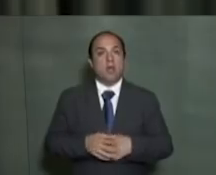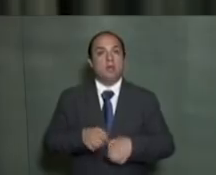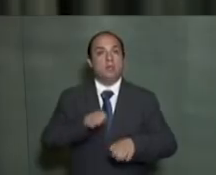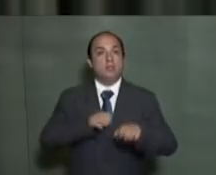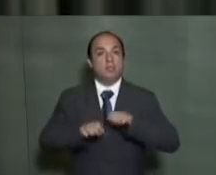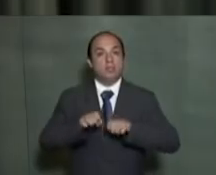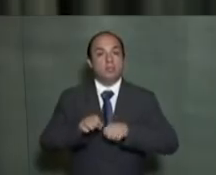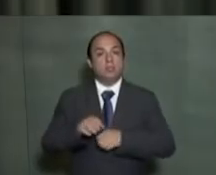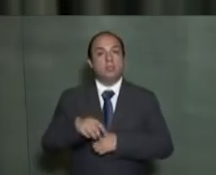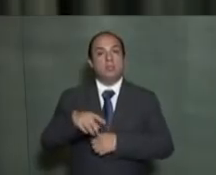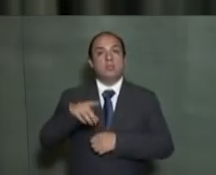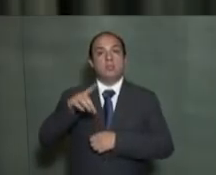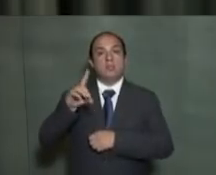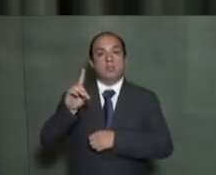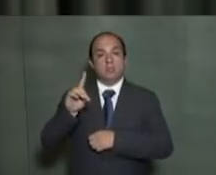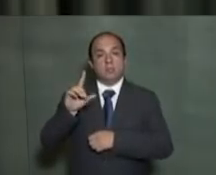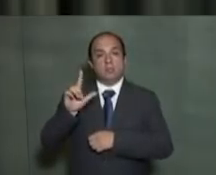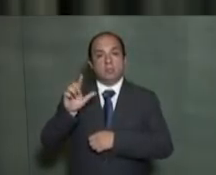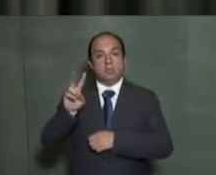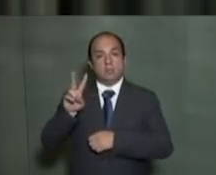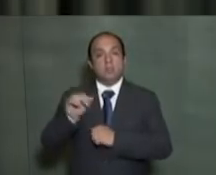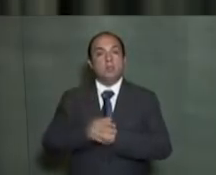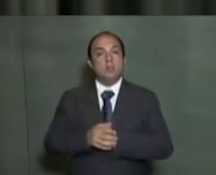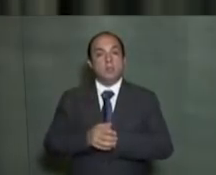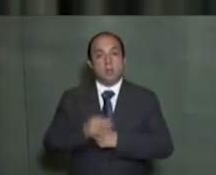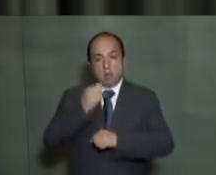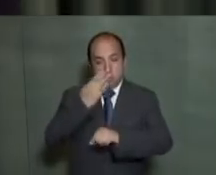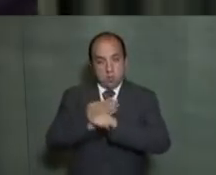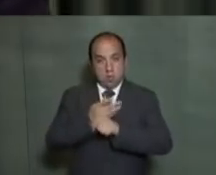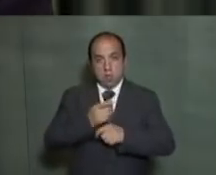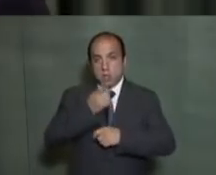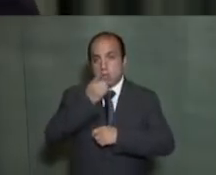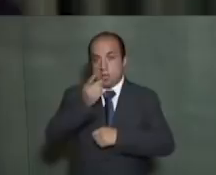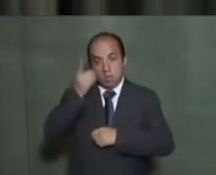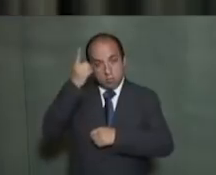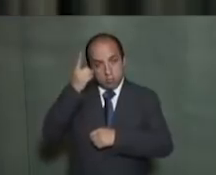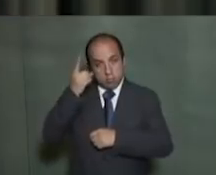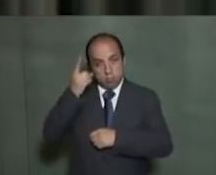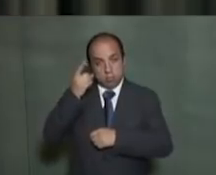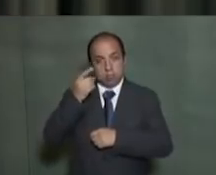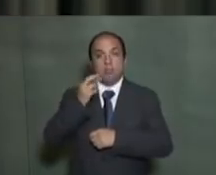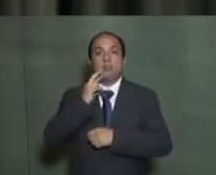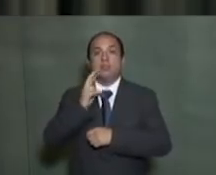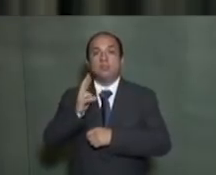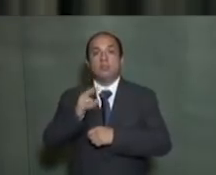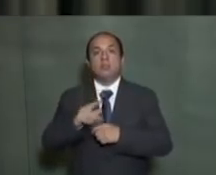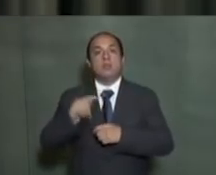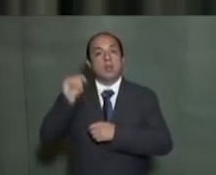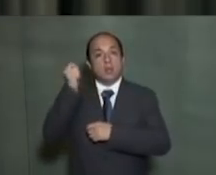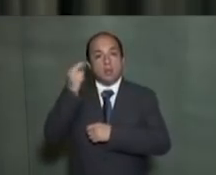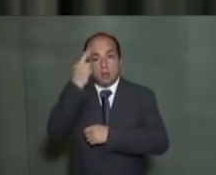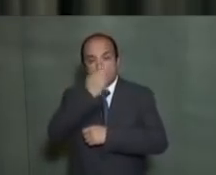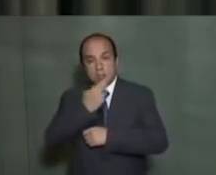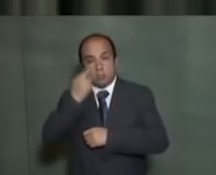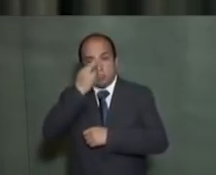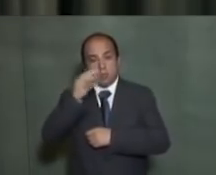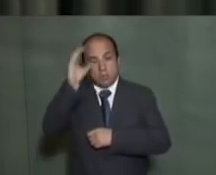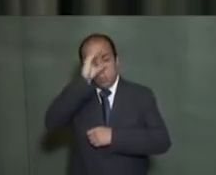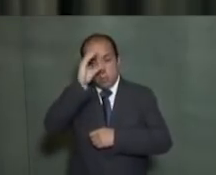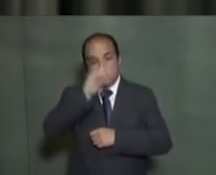responsable de dar el dictamen técnico-científico correspondiente. Gracias por